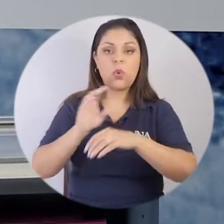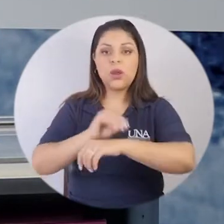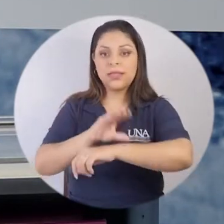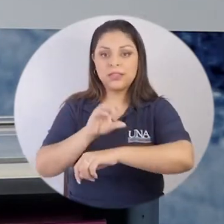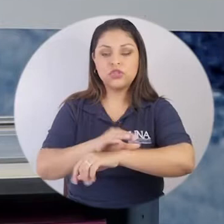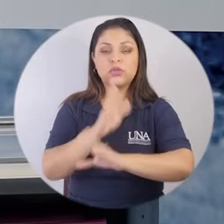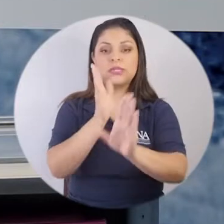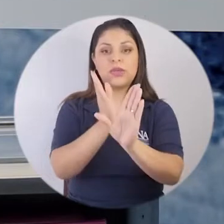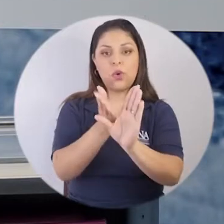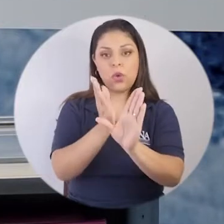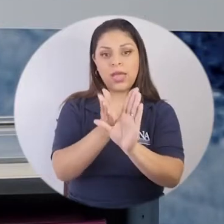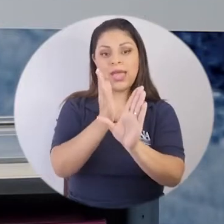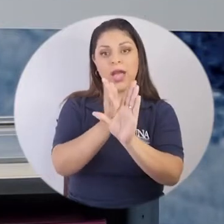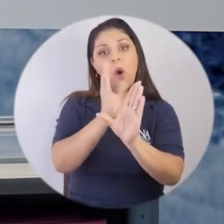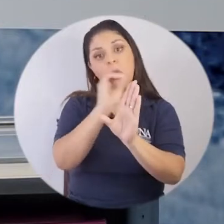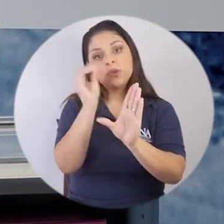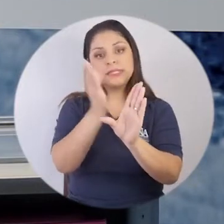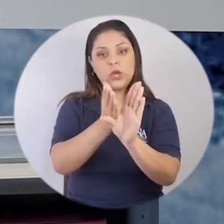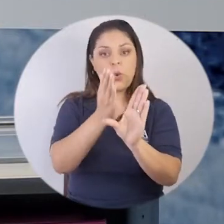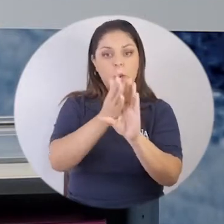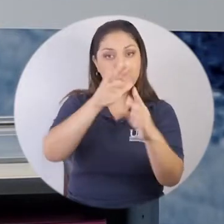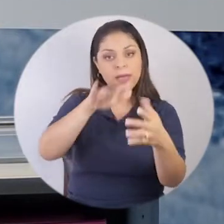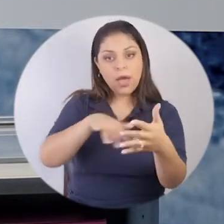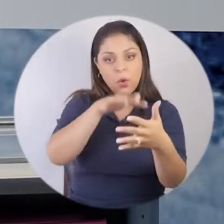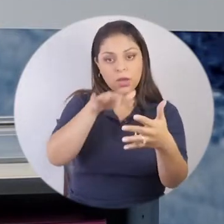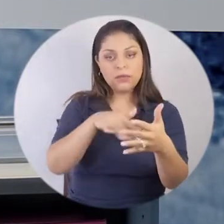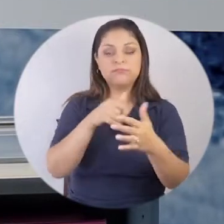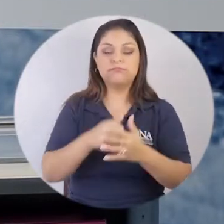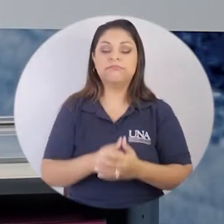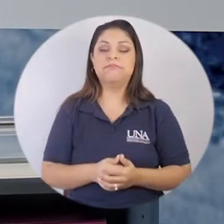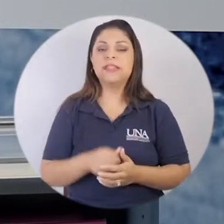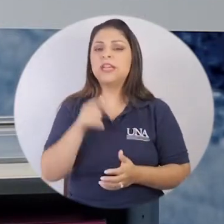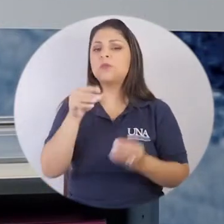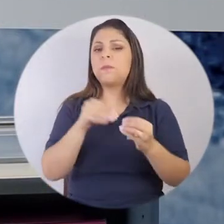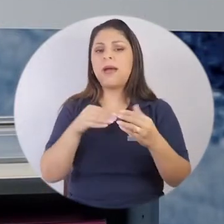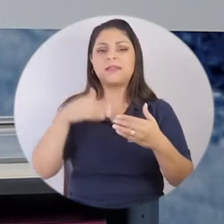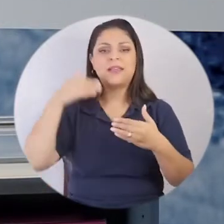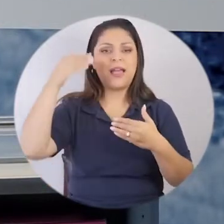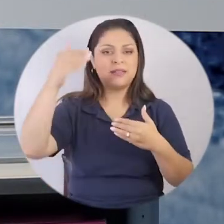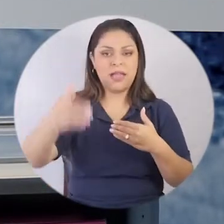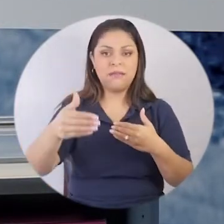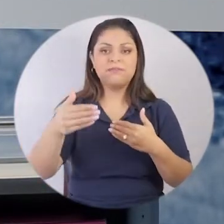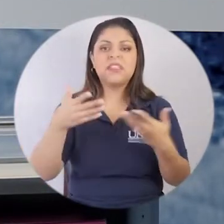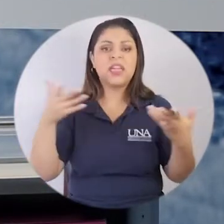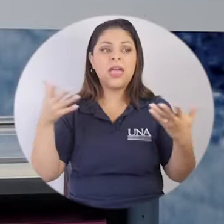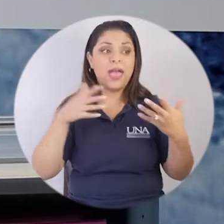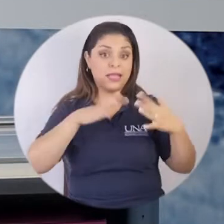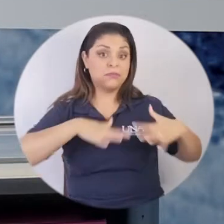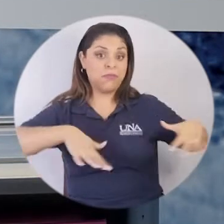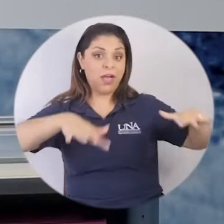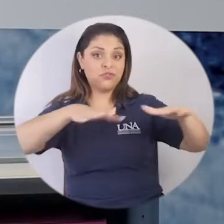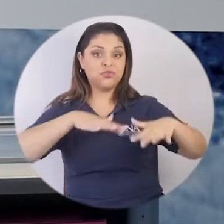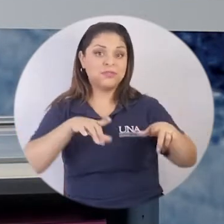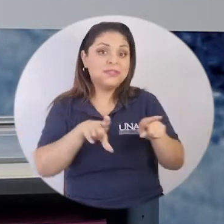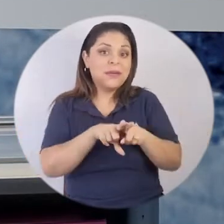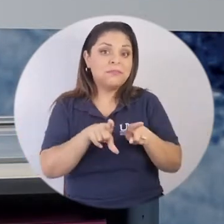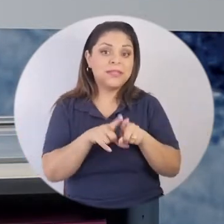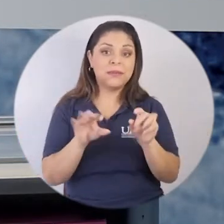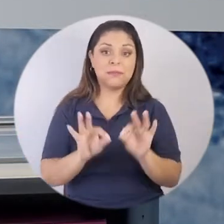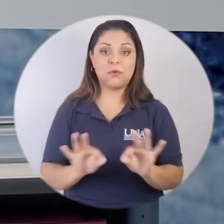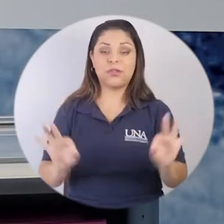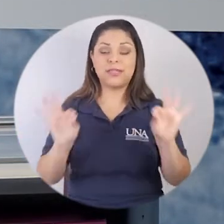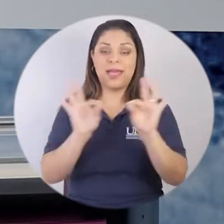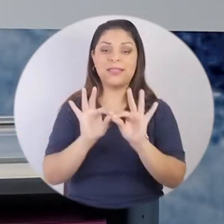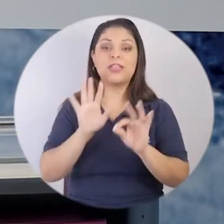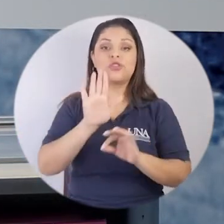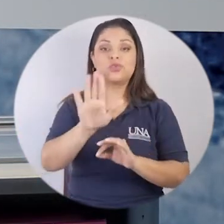servicio de orientación, psicología o psicopedagogía, sino que trasciende más allá de eso, ¿verdad? Hay que pensar en todos los otros espacios que son parte